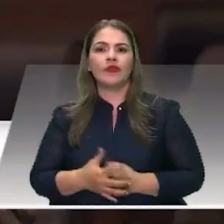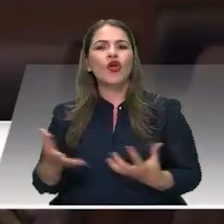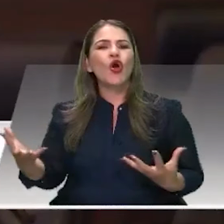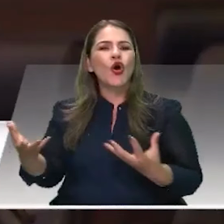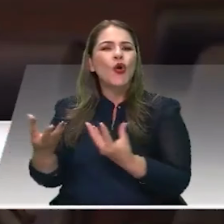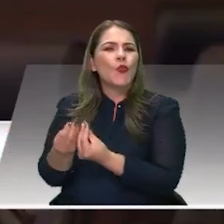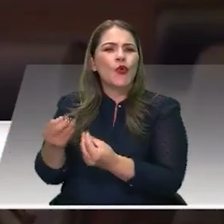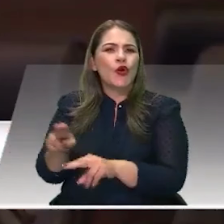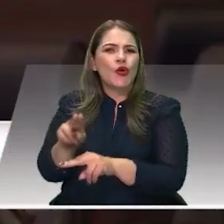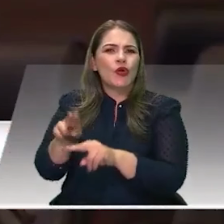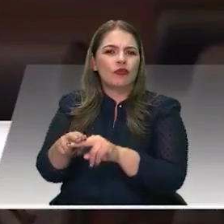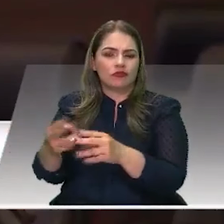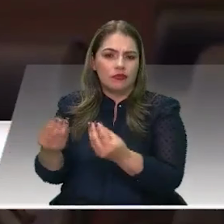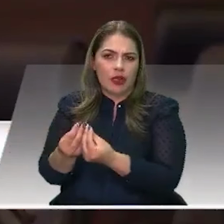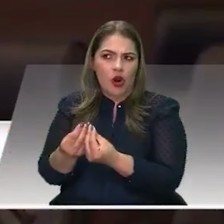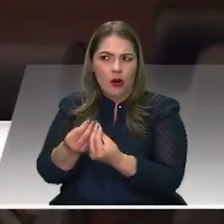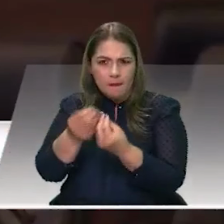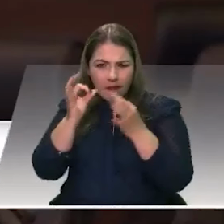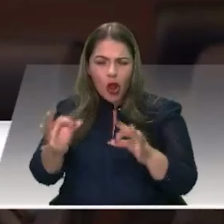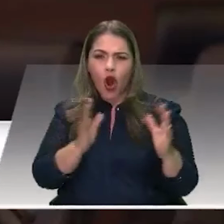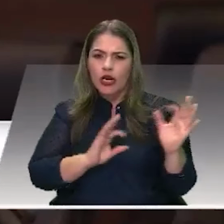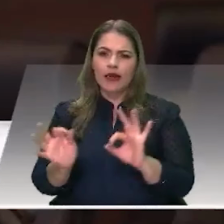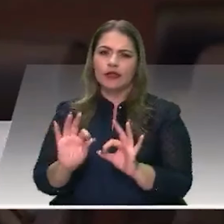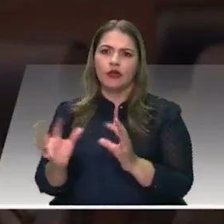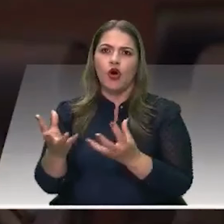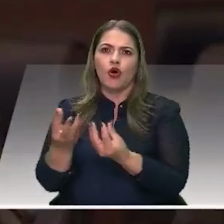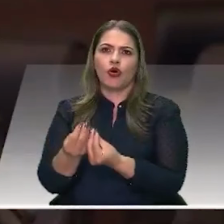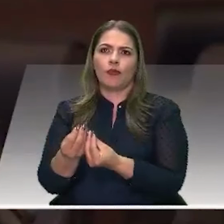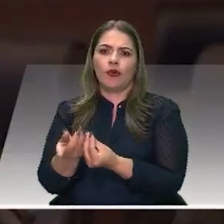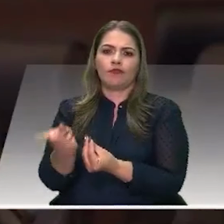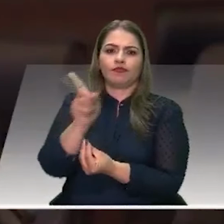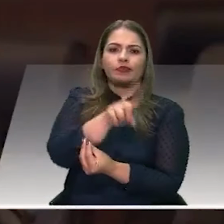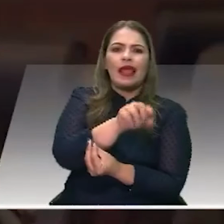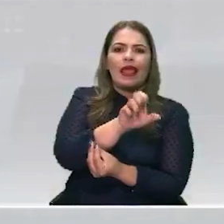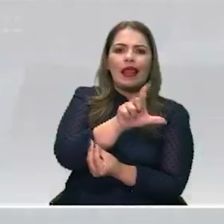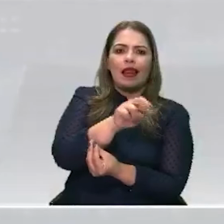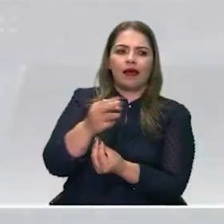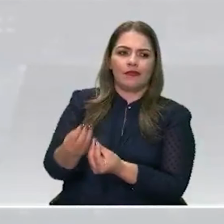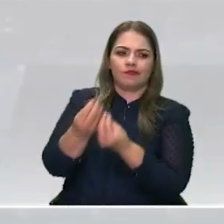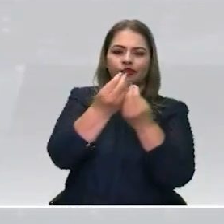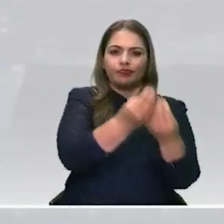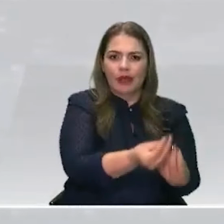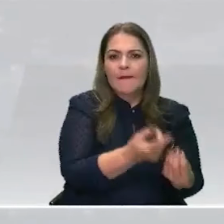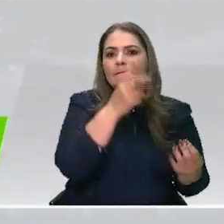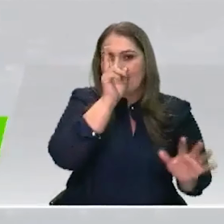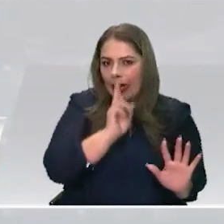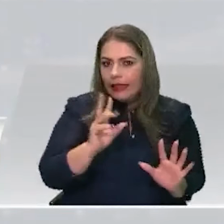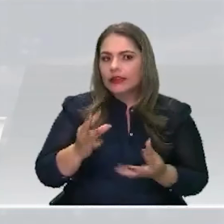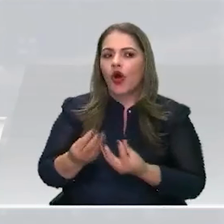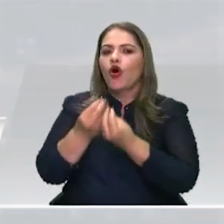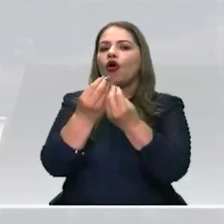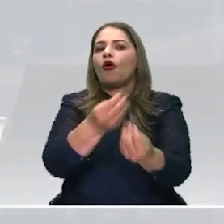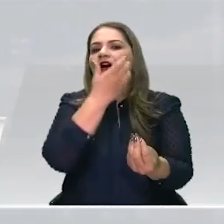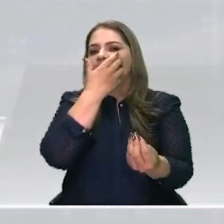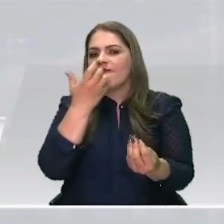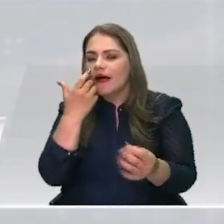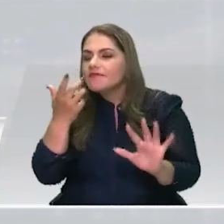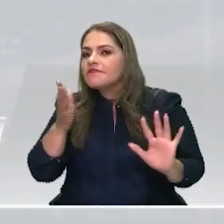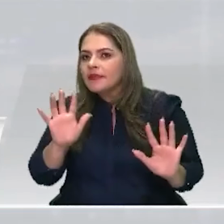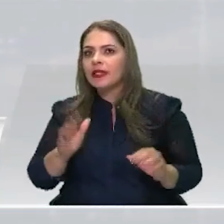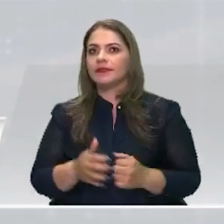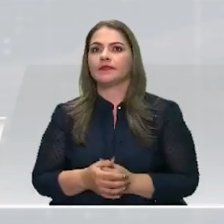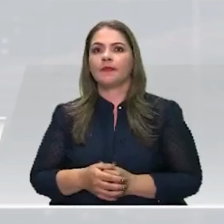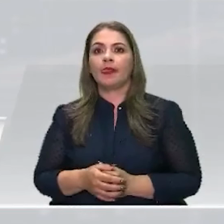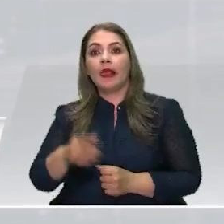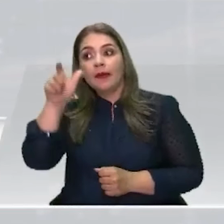organizada que los habría raptado con el fin de entregarlos a un grupo armado organizado, es lo que estamos validando en este momento. A raíz de los hechos que rodearon el secuestro del